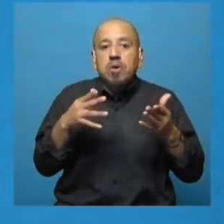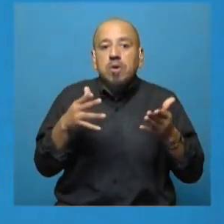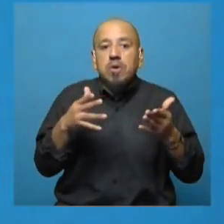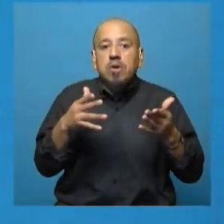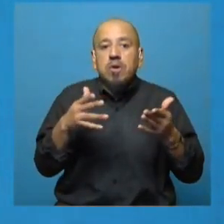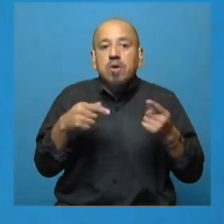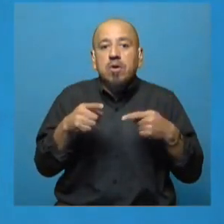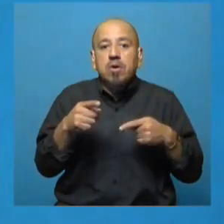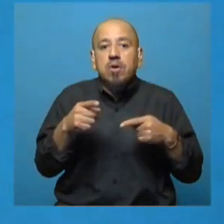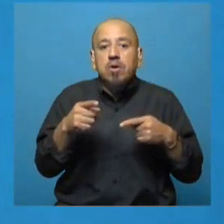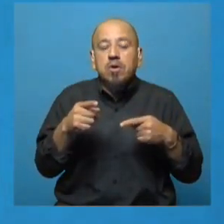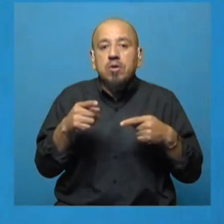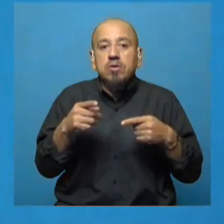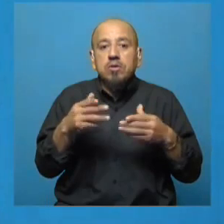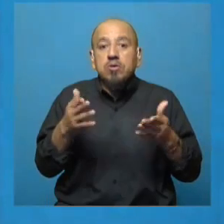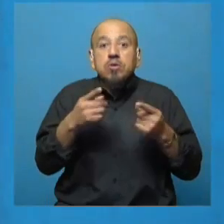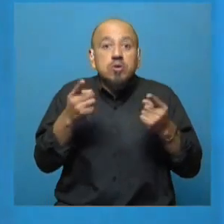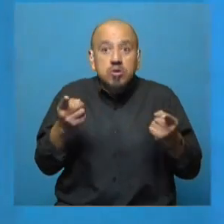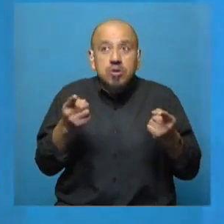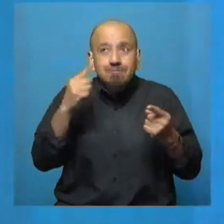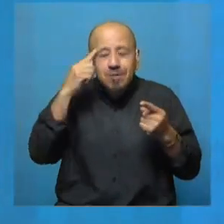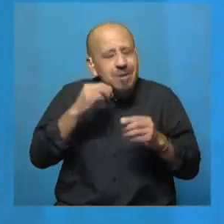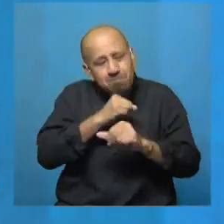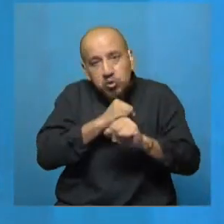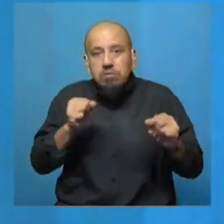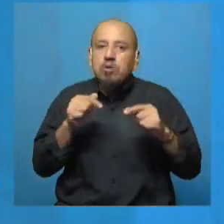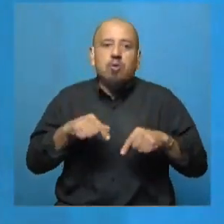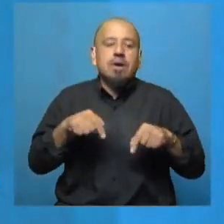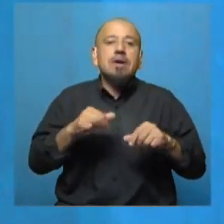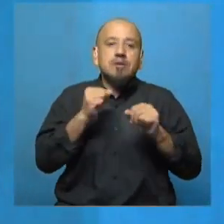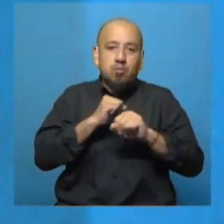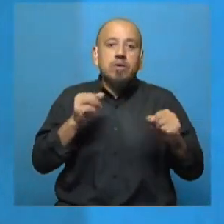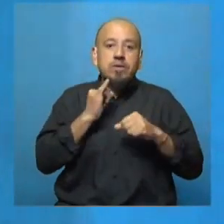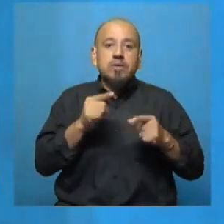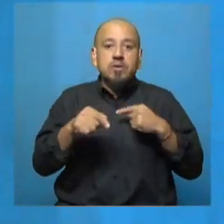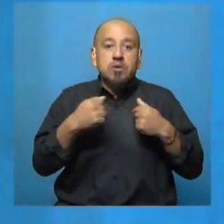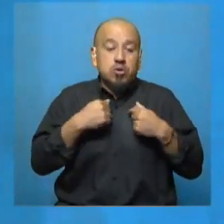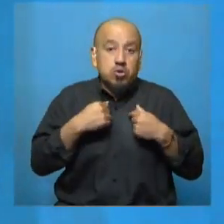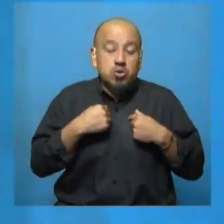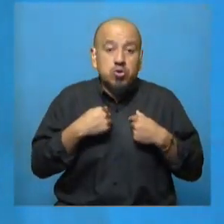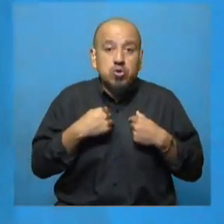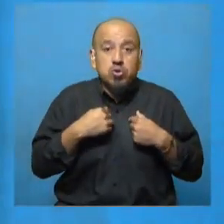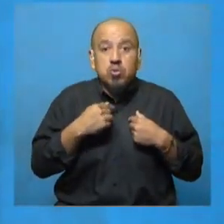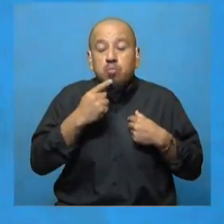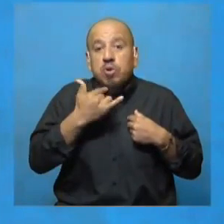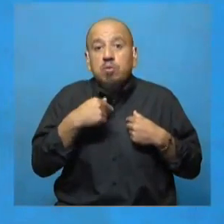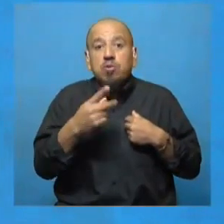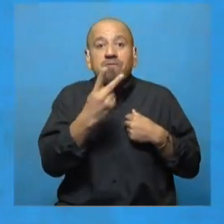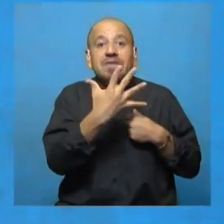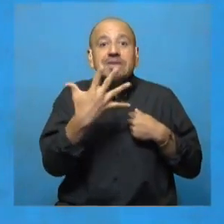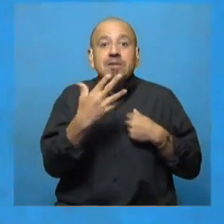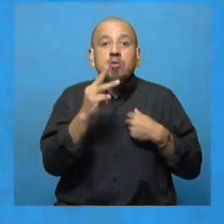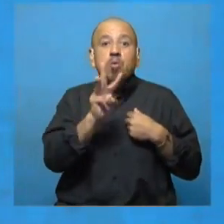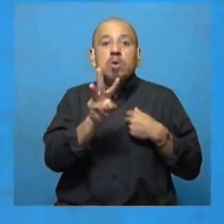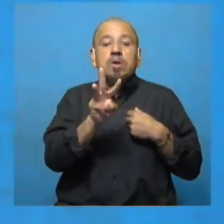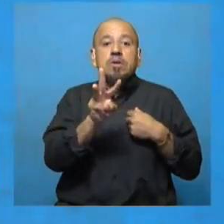no no es un no es un imposible claro cuando vi 25 watts porque el 18